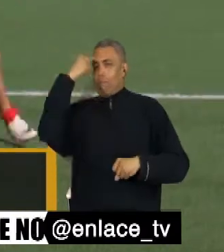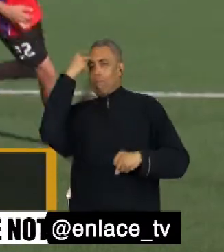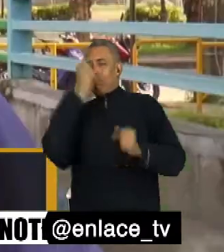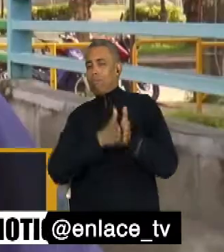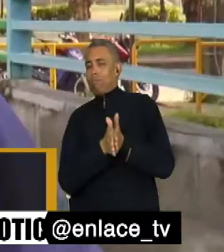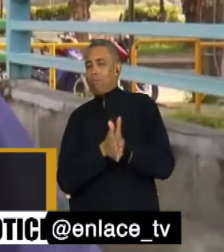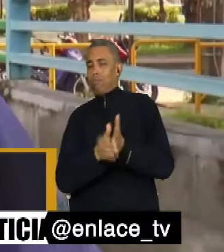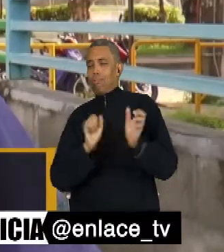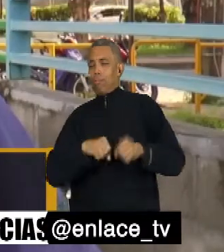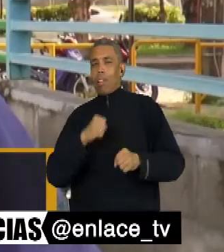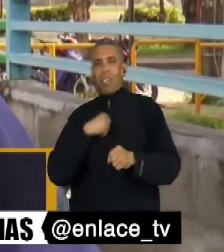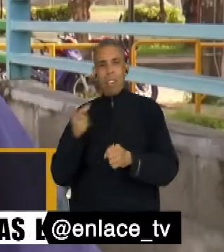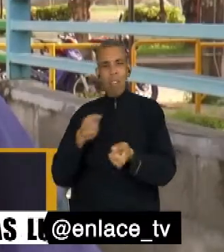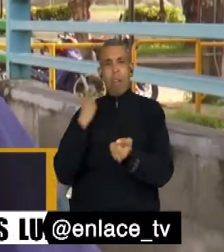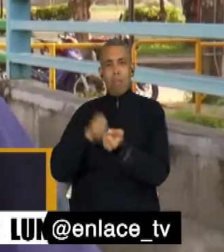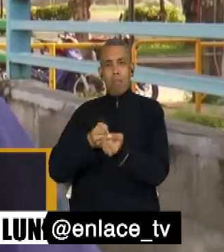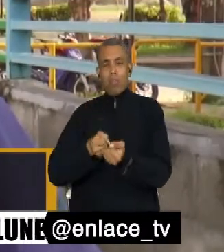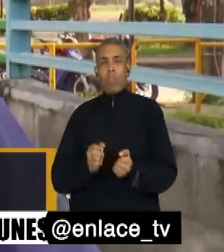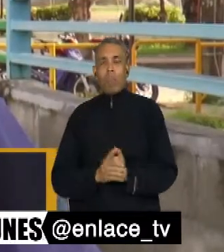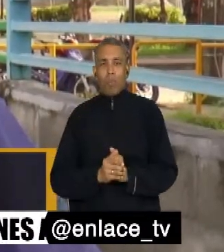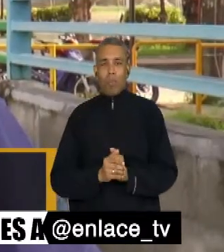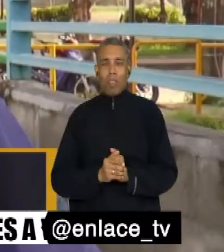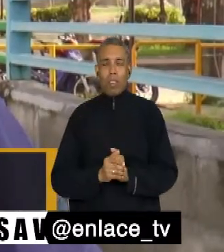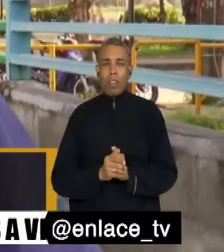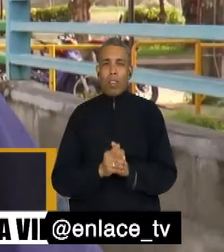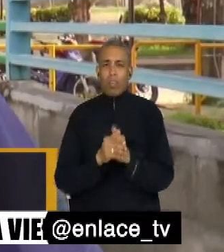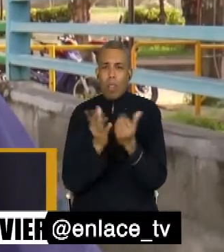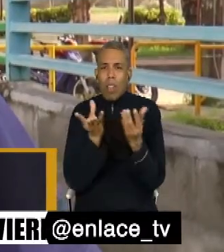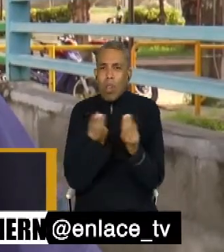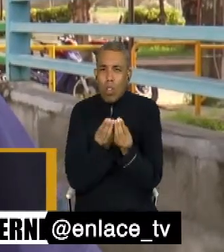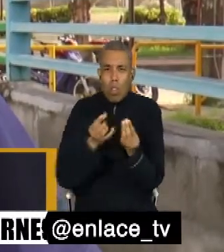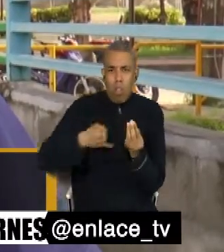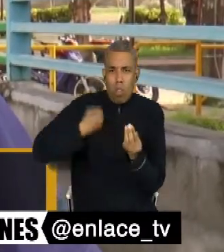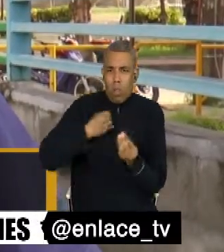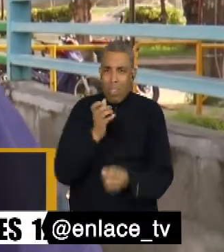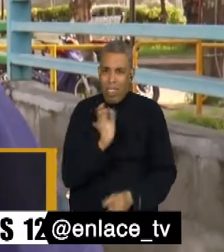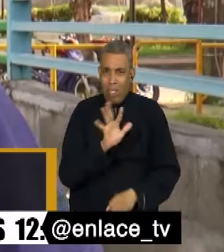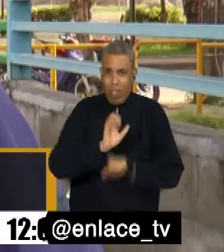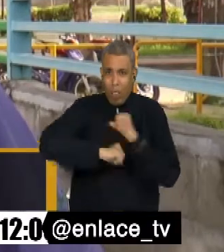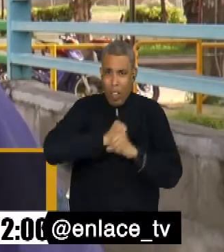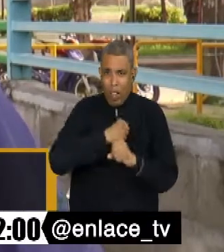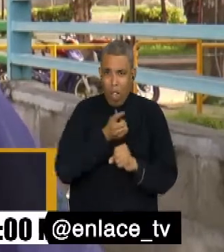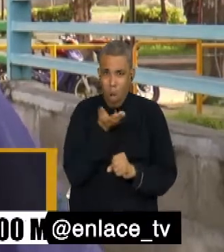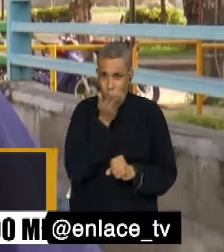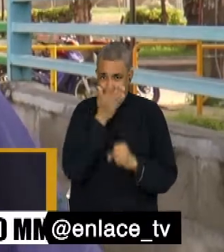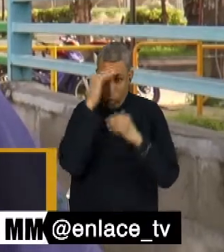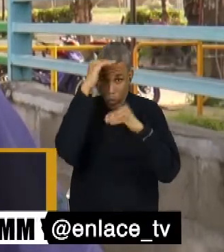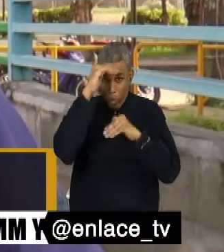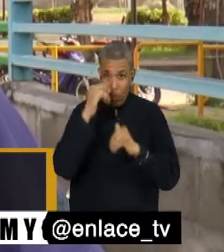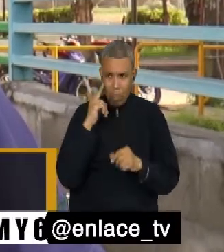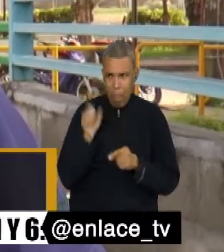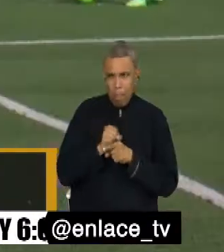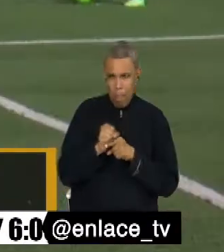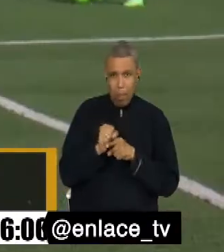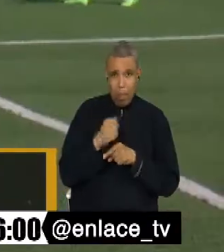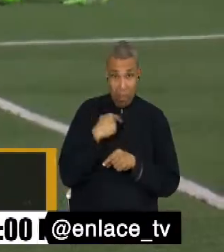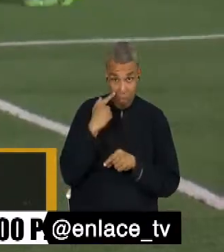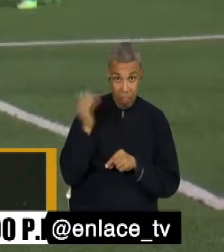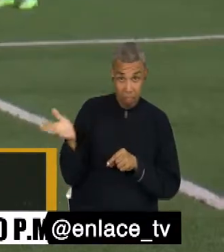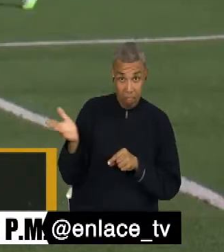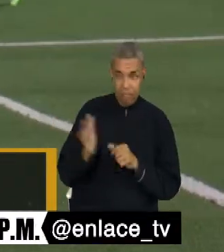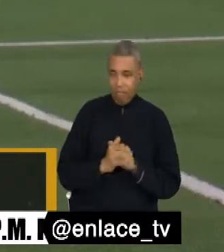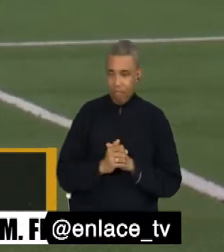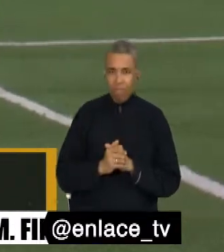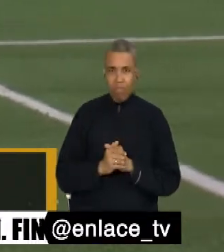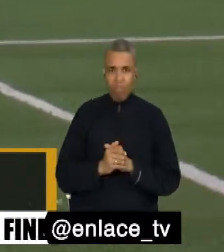sub-15 el equipo está preparando, como usted mismo lo está viendo, y esperamos igualmente hacer un buen campeonato